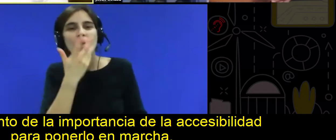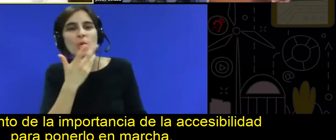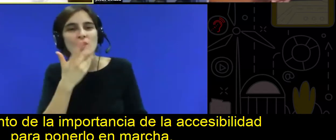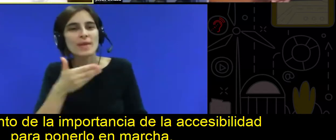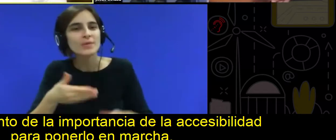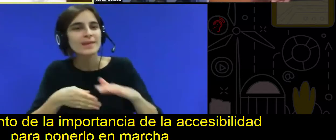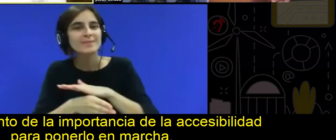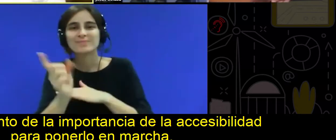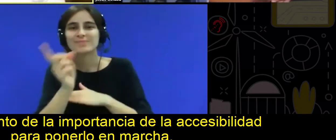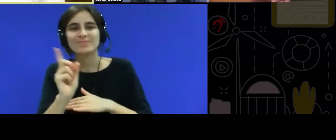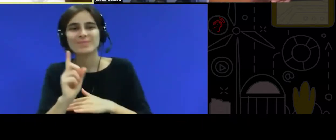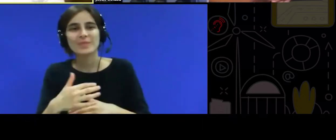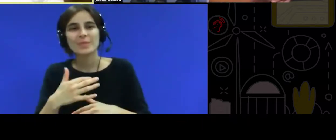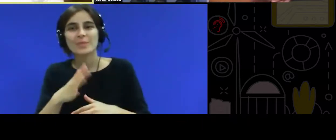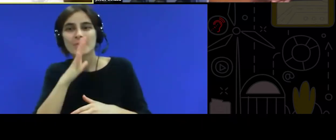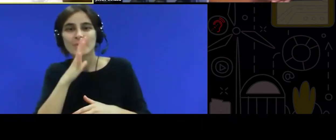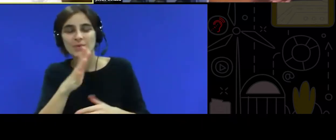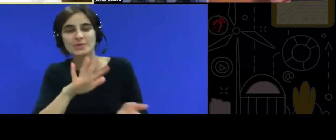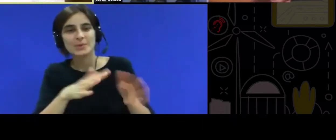ponerlo en marcha, ¿no?